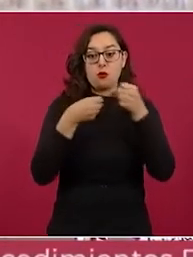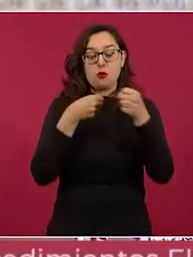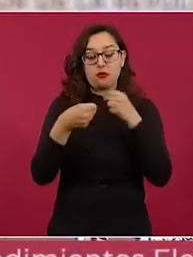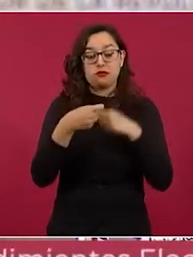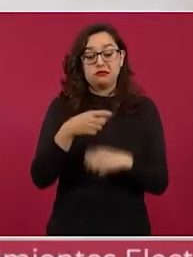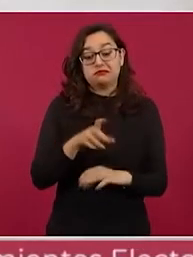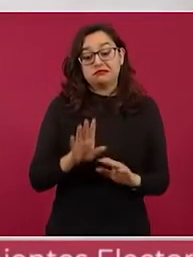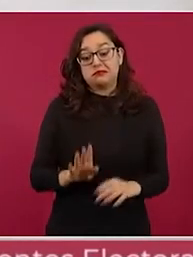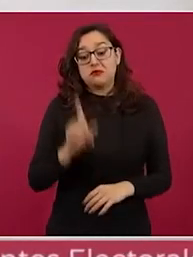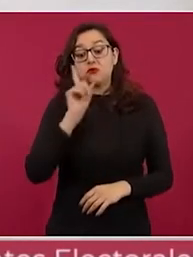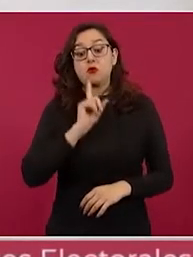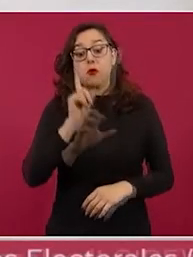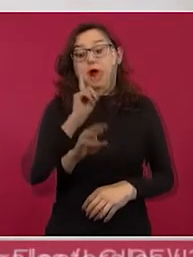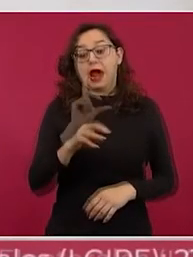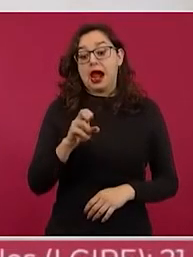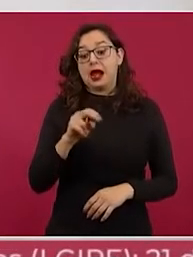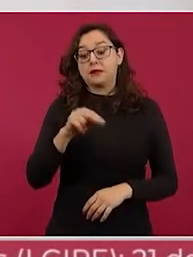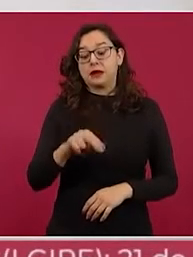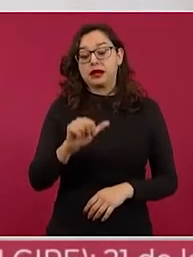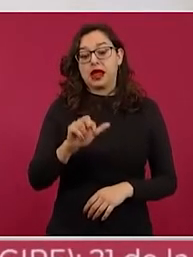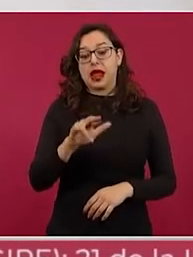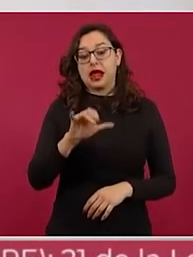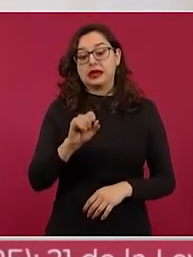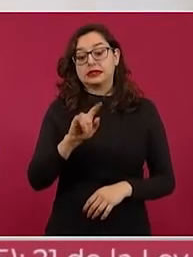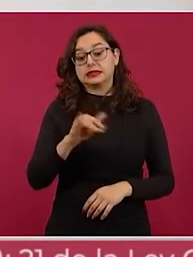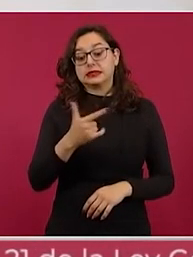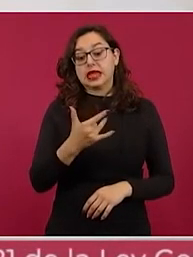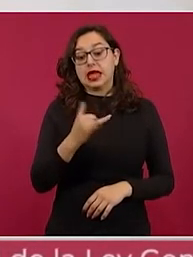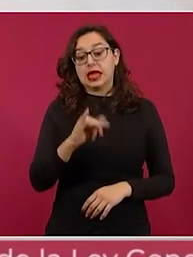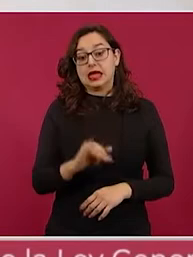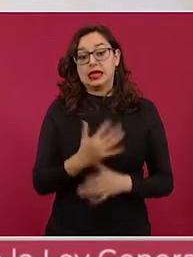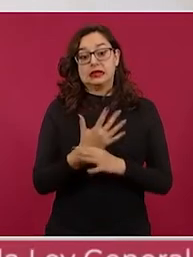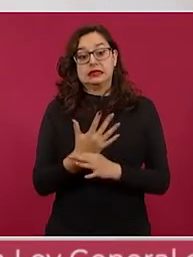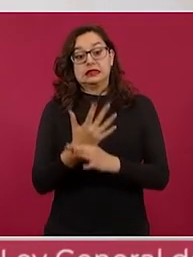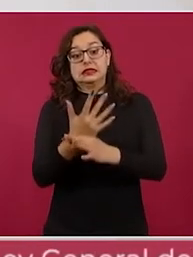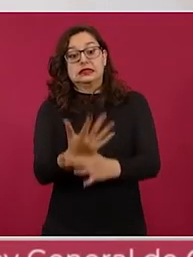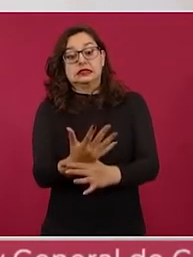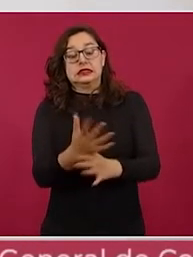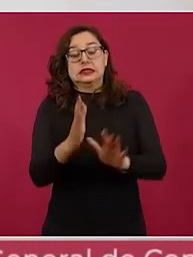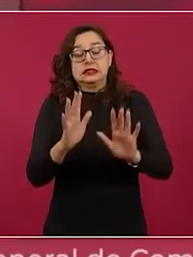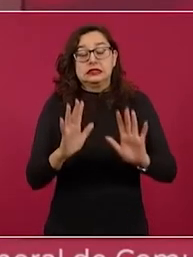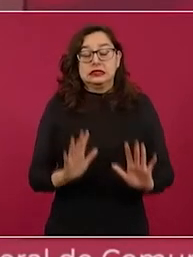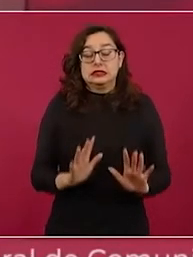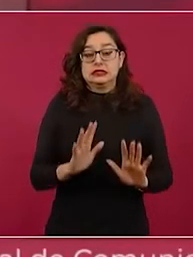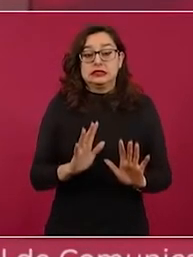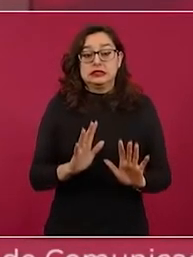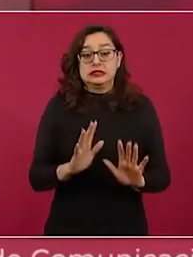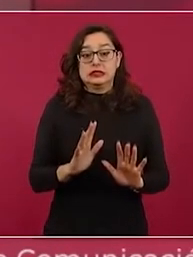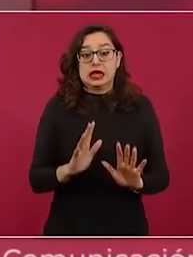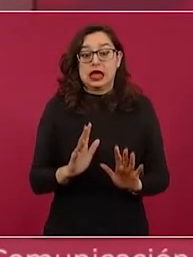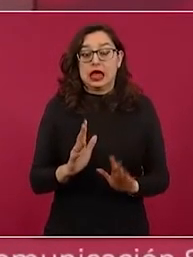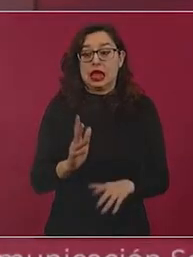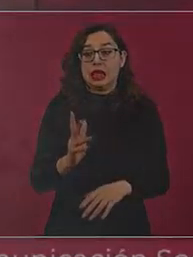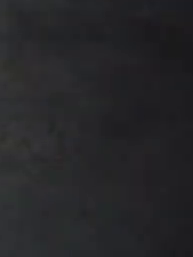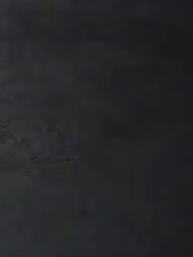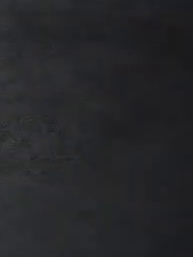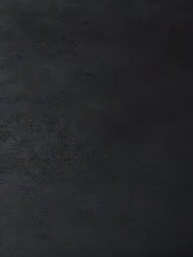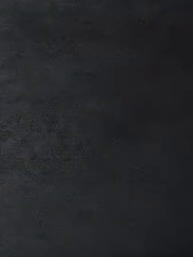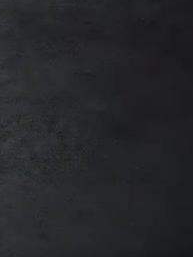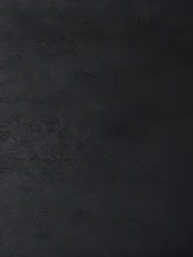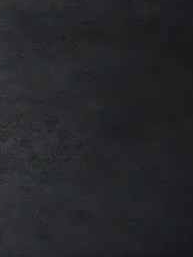un profesional, se atreve a decir de que no era una investigación, que era un asunto político.